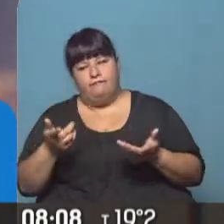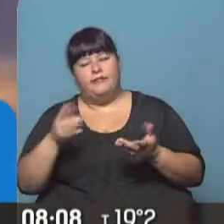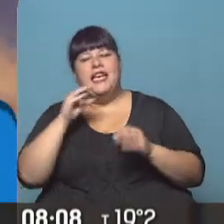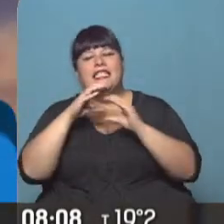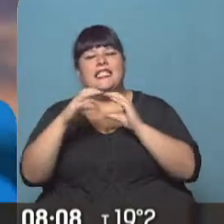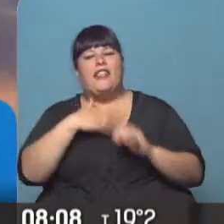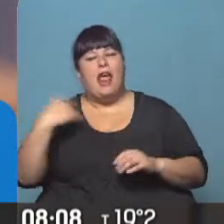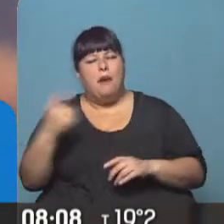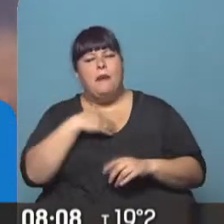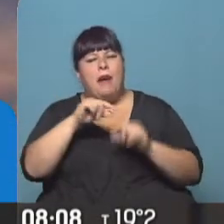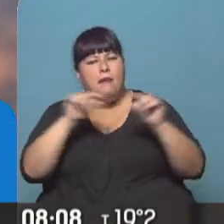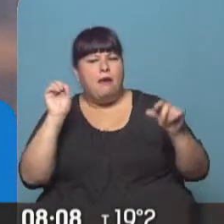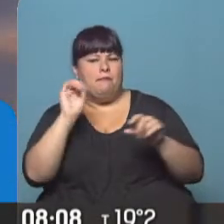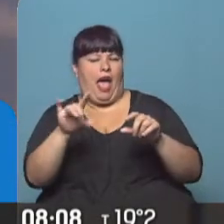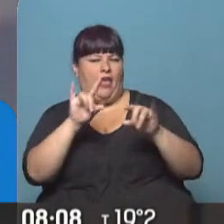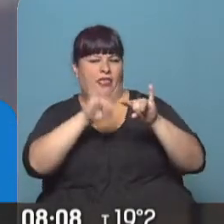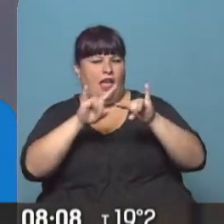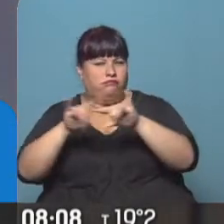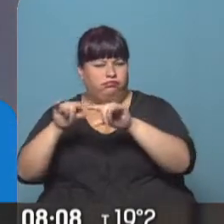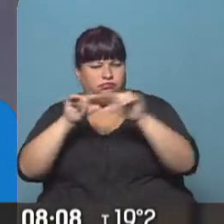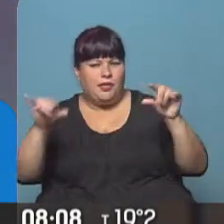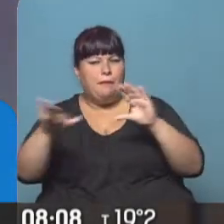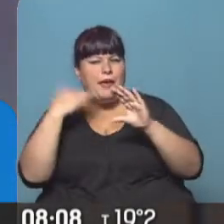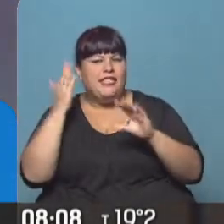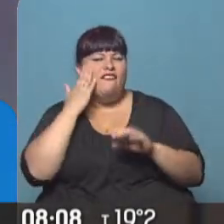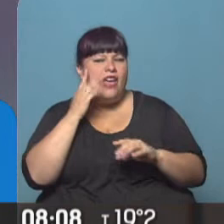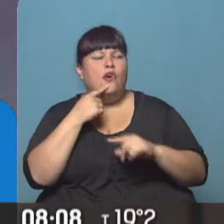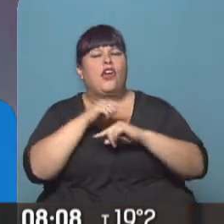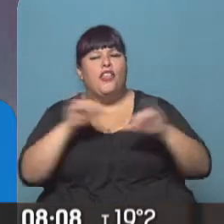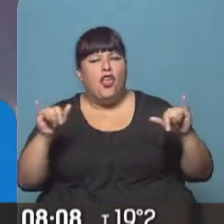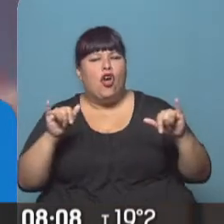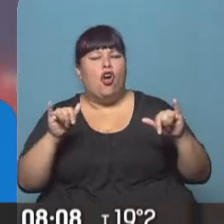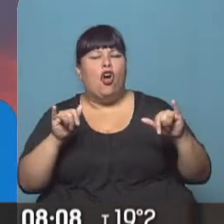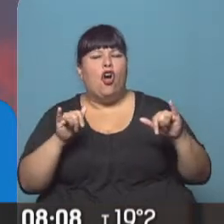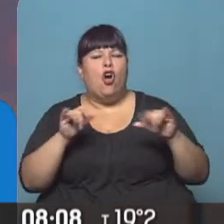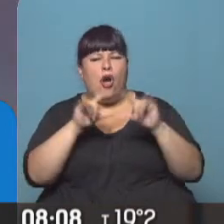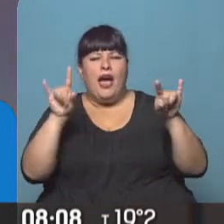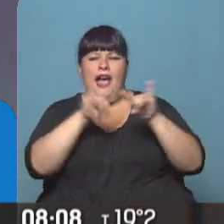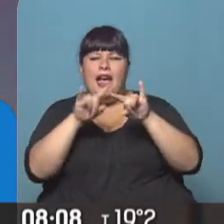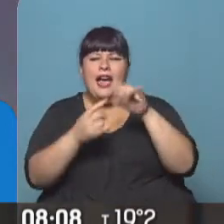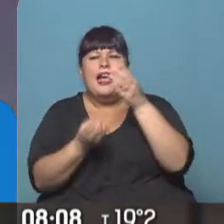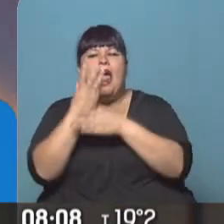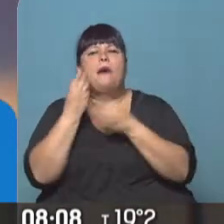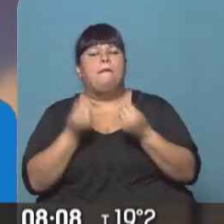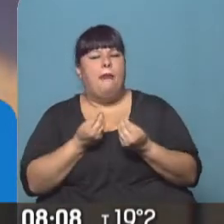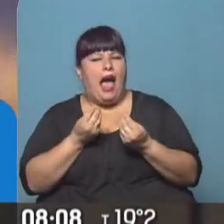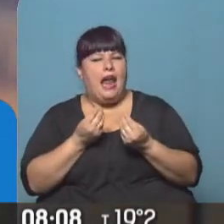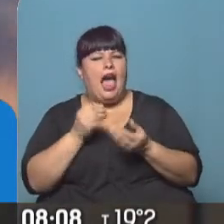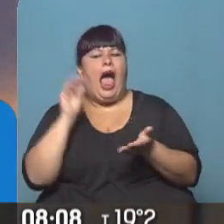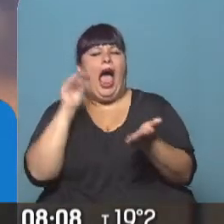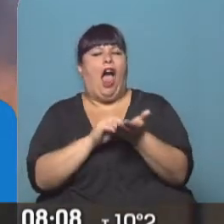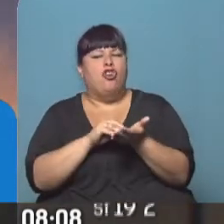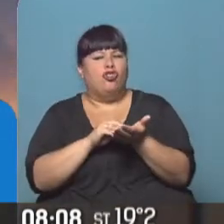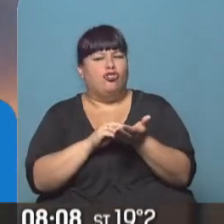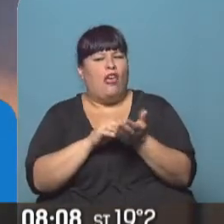chats de madres, una mamá que manda un mensaje de Facebook diciendo una página creada para anotarse